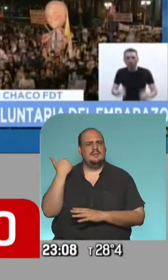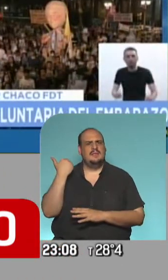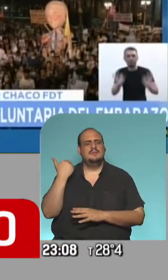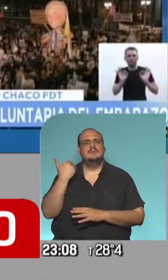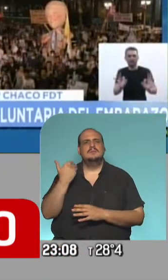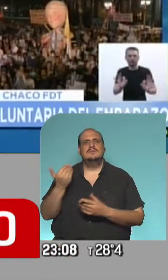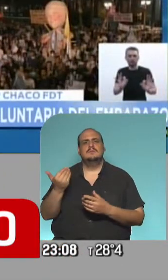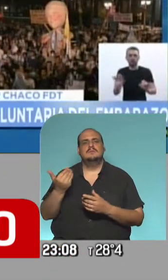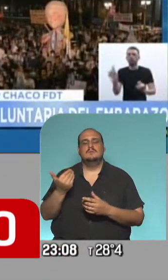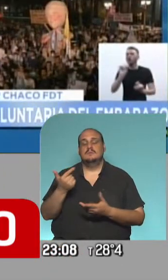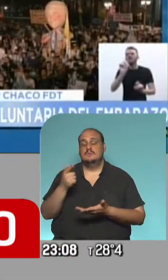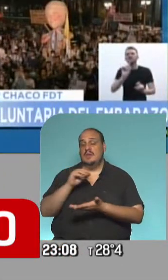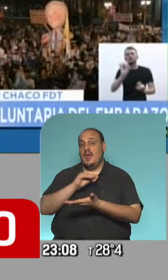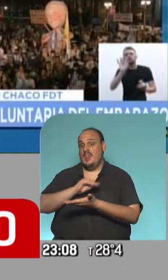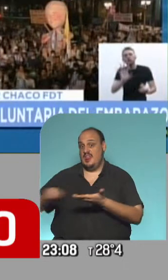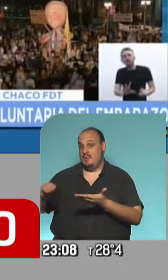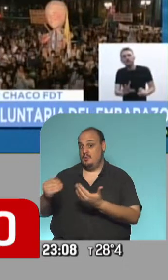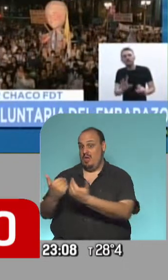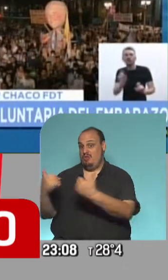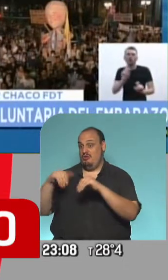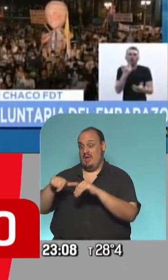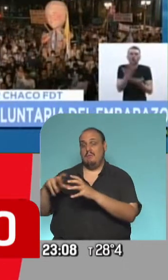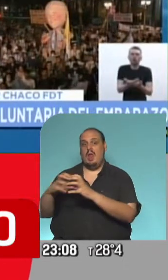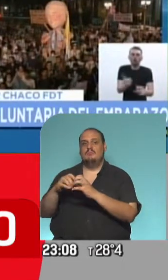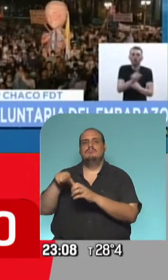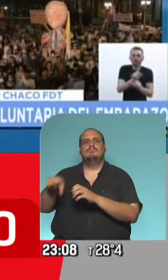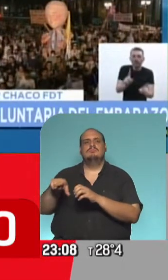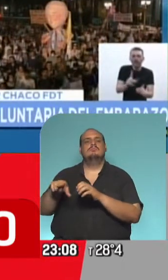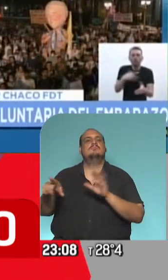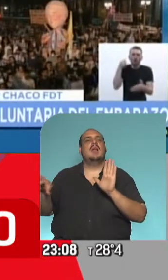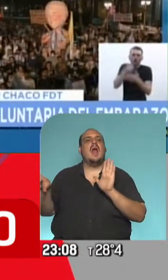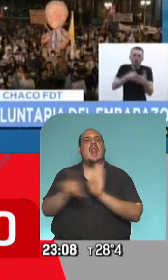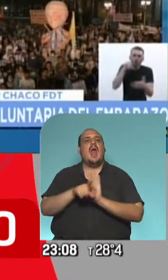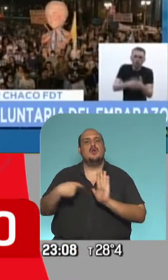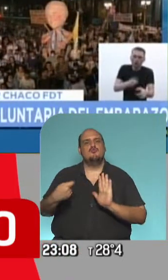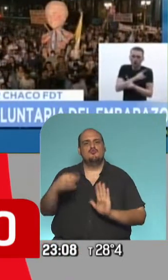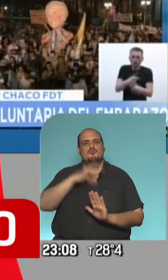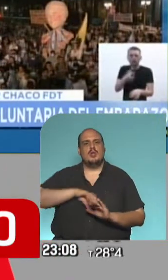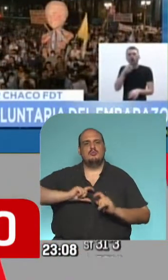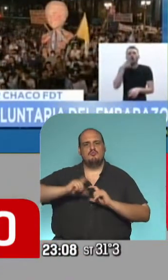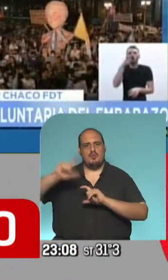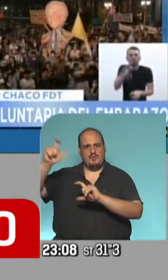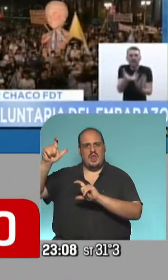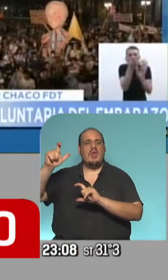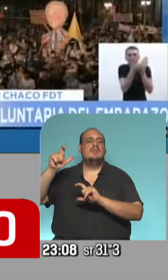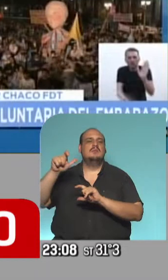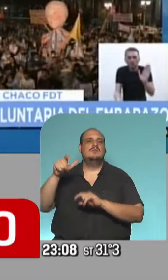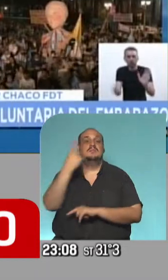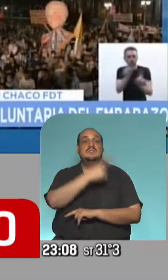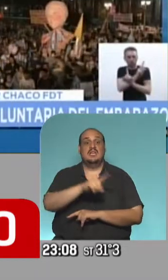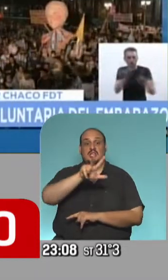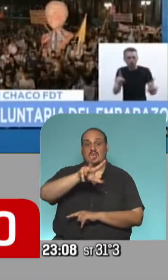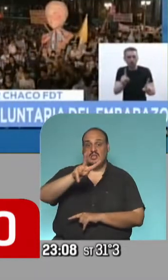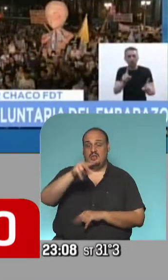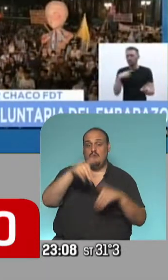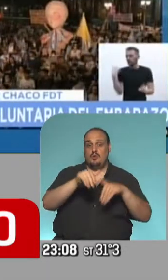muy importante en la Cámara de Diputados. Allí fue aprobada la movilidad jubilatoria, la nueva movilidad jubilatoria, con 132